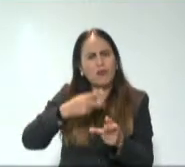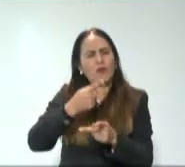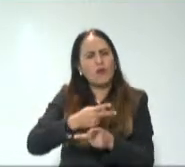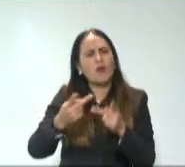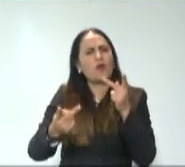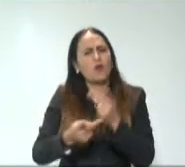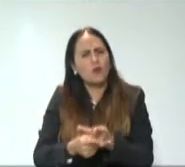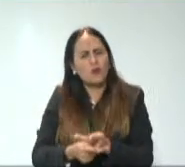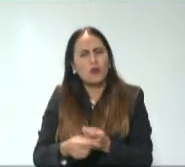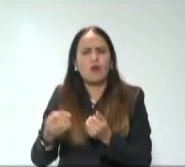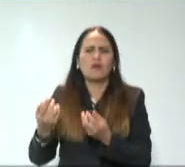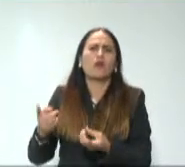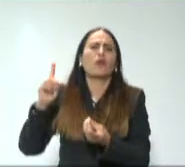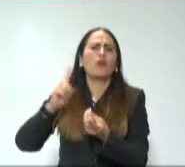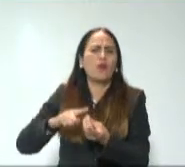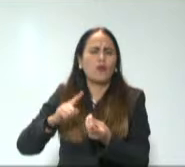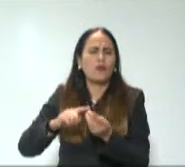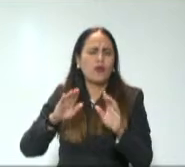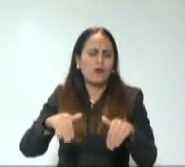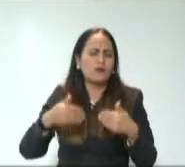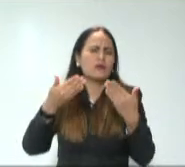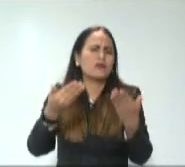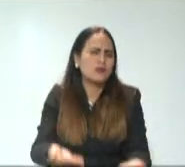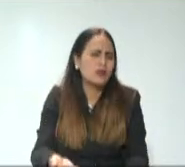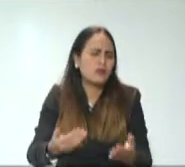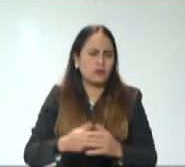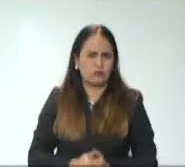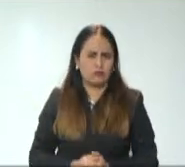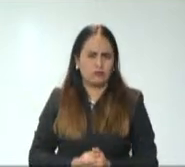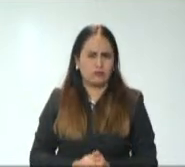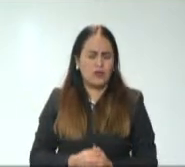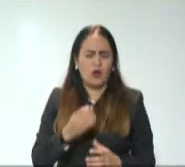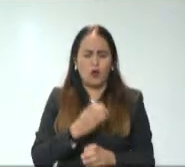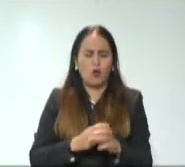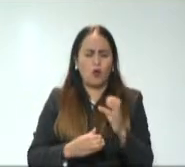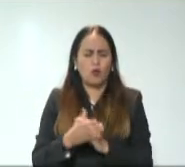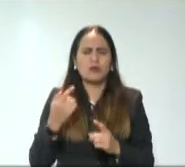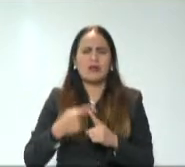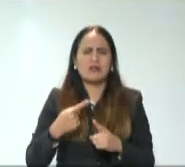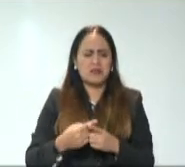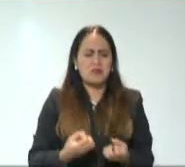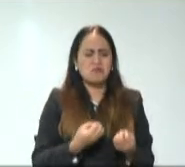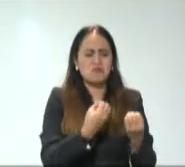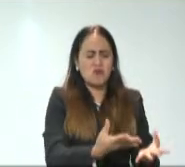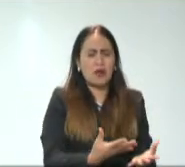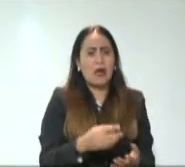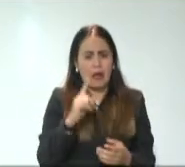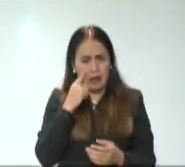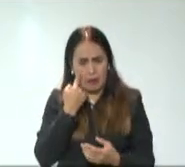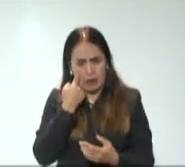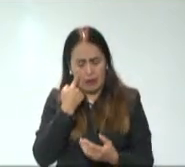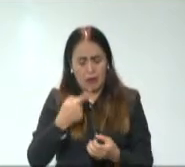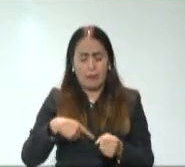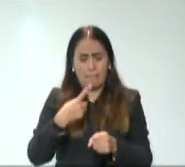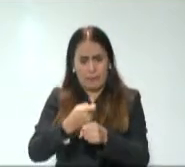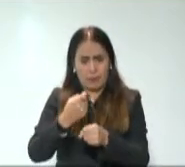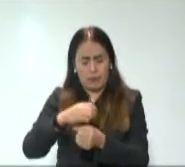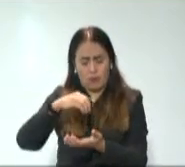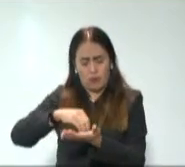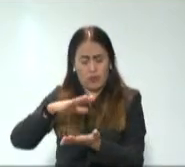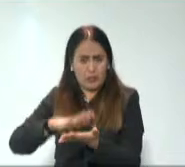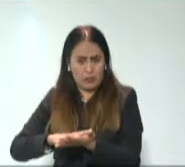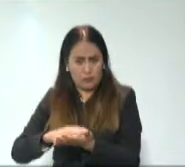fue a dar las respuestas que nosotros generamos van en función a las características del registro si fue una